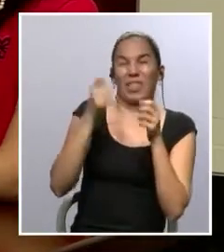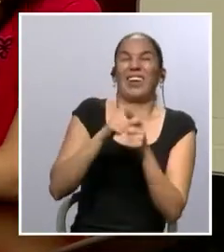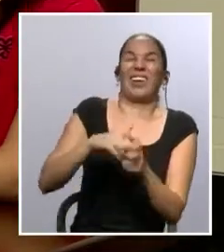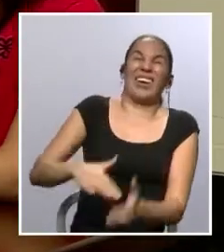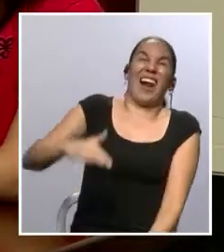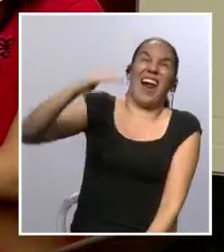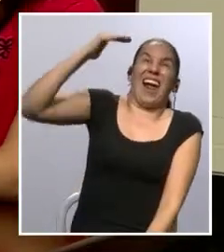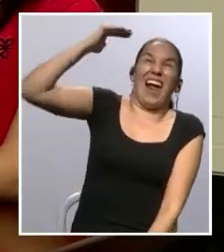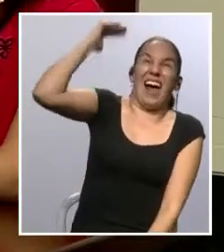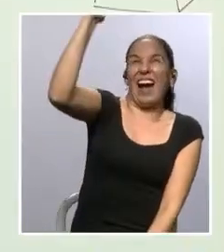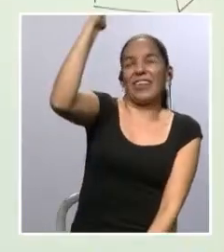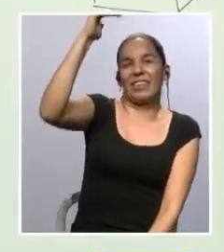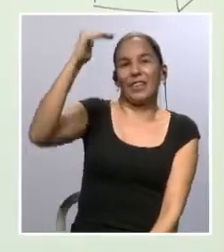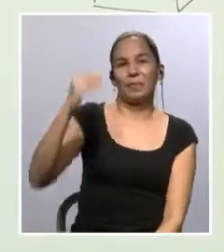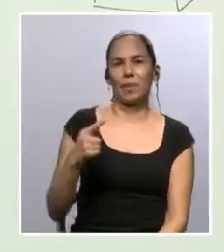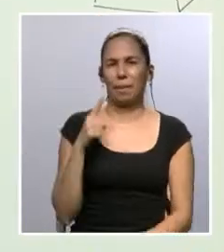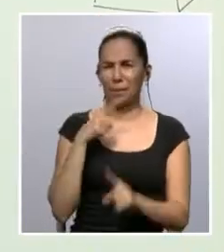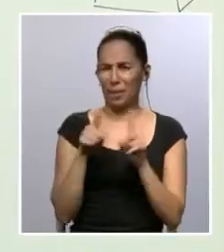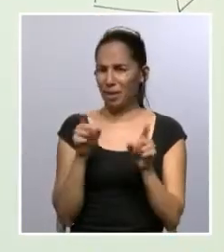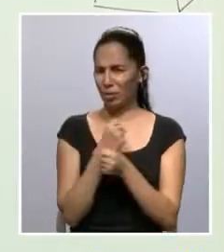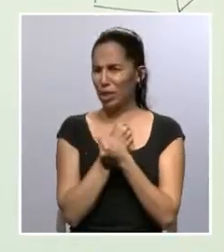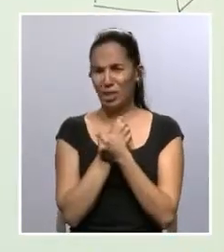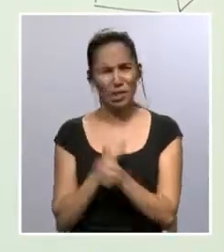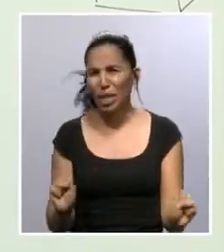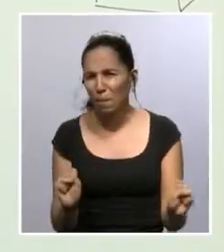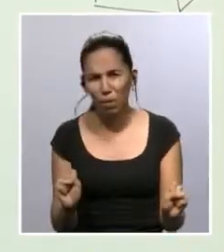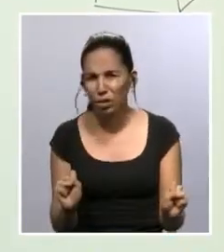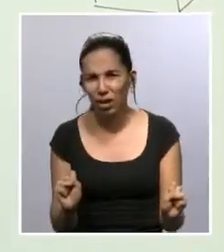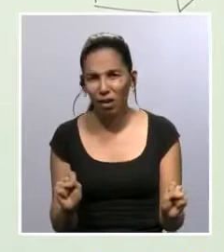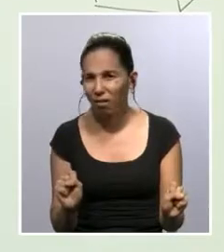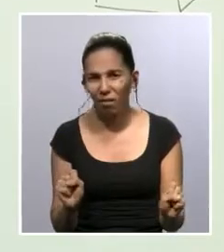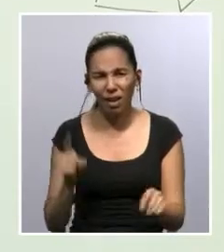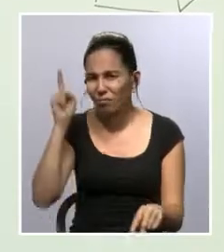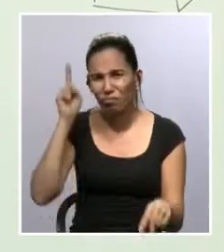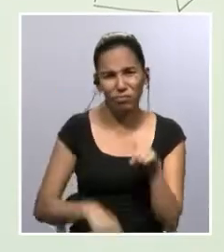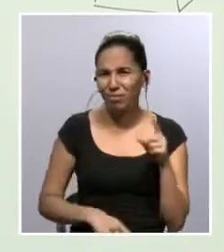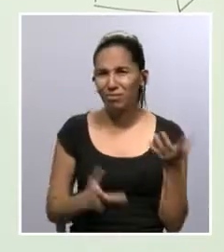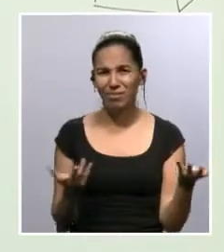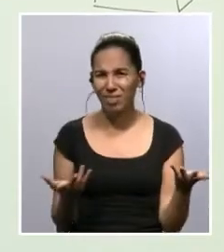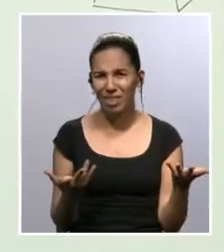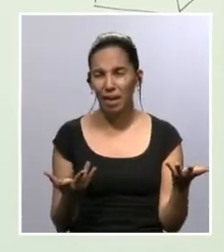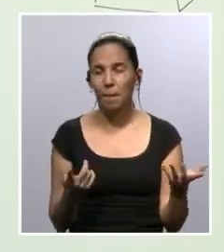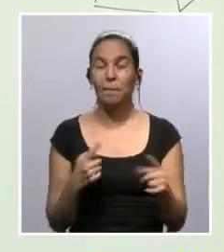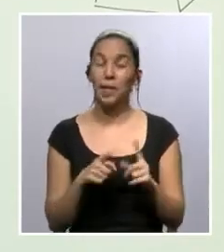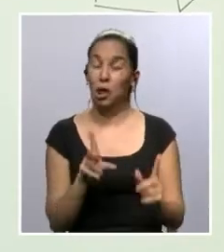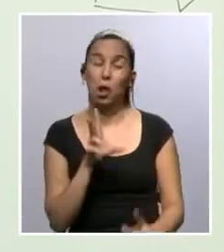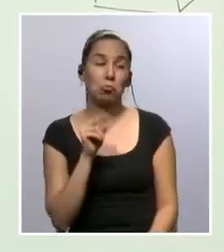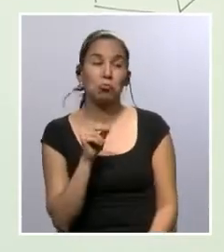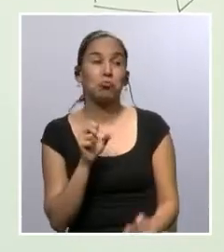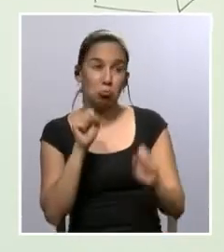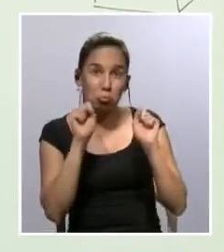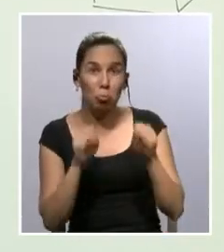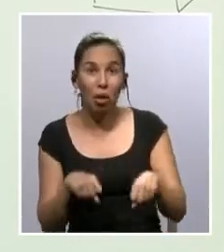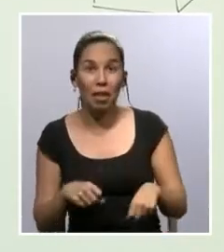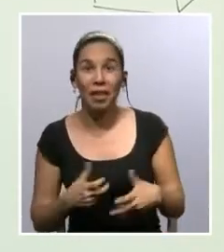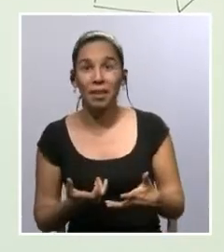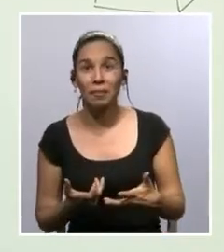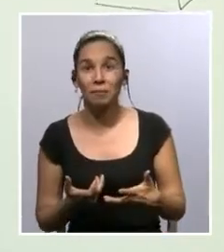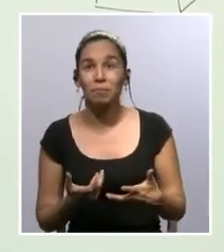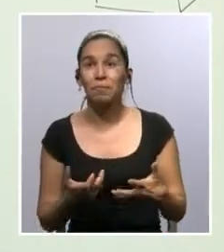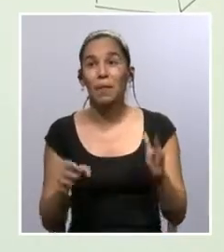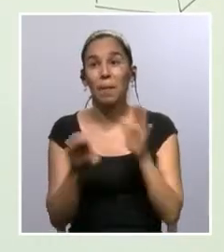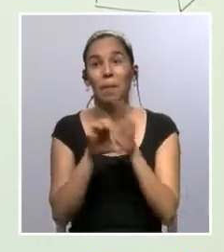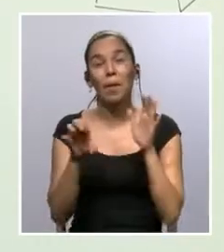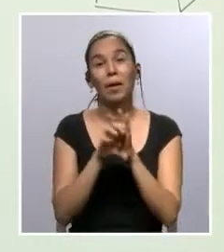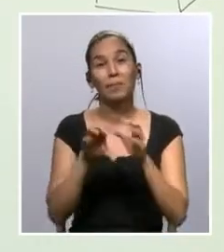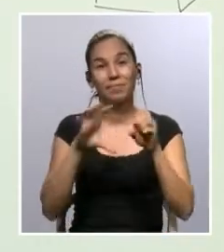Pareciera de que es imposible obtener algo así, es lo que me decía usted, Víctor. Pero no, fíjese que a cada rato, alrededor